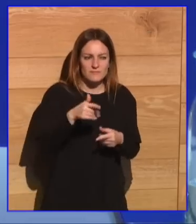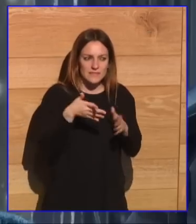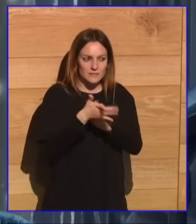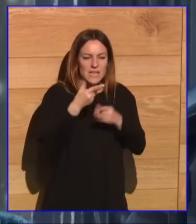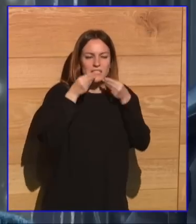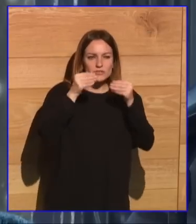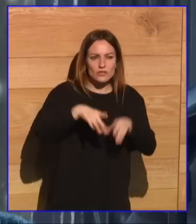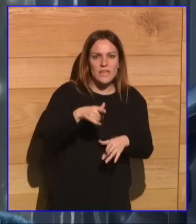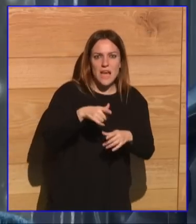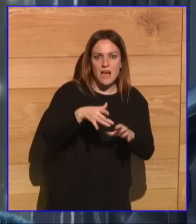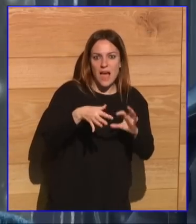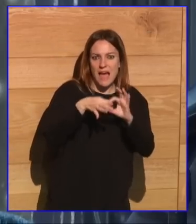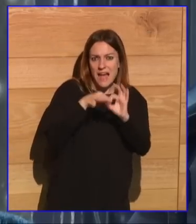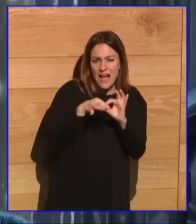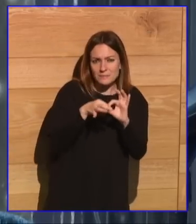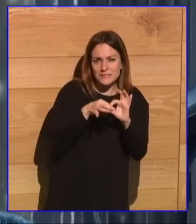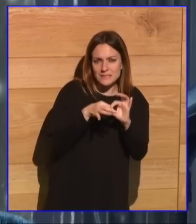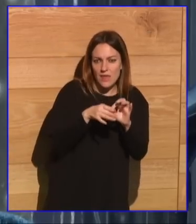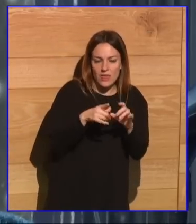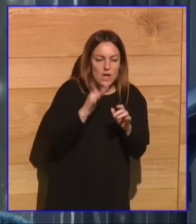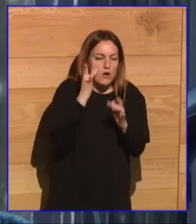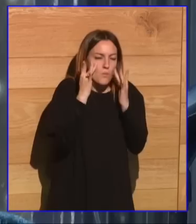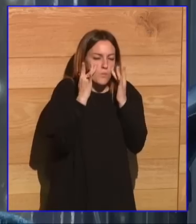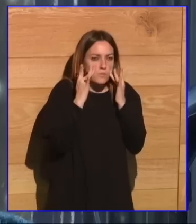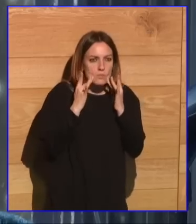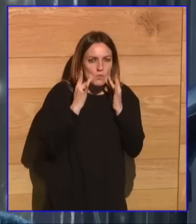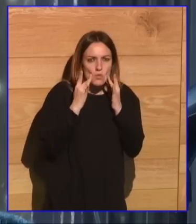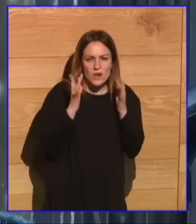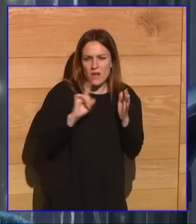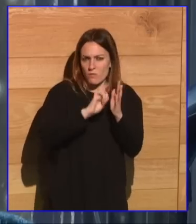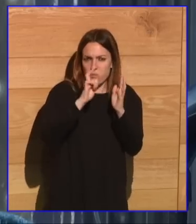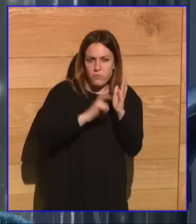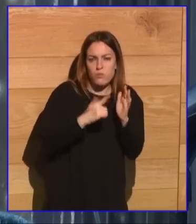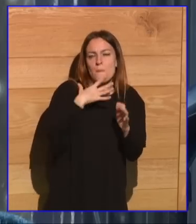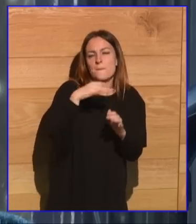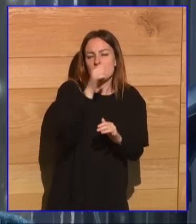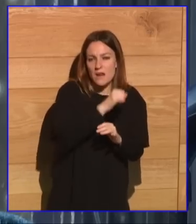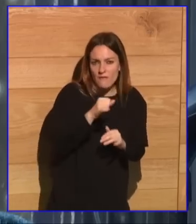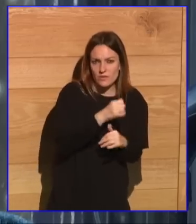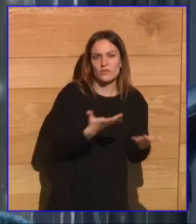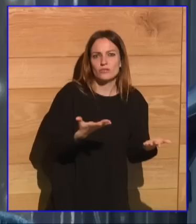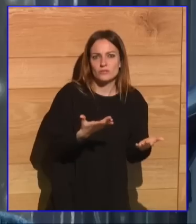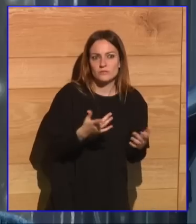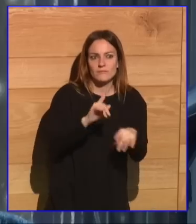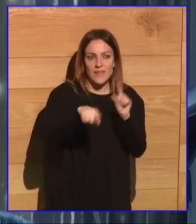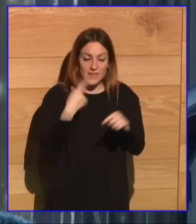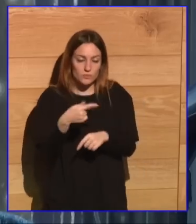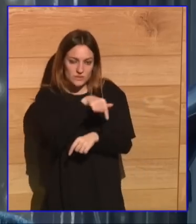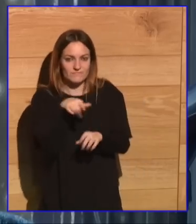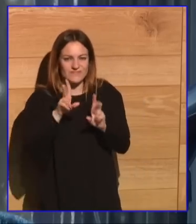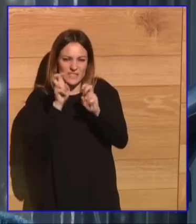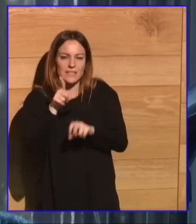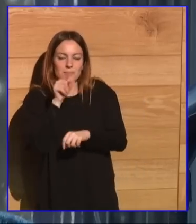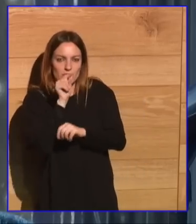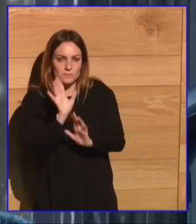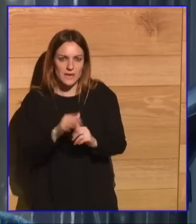amistad inquebrantable y purísima y absolutamente maravillosa. Y luego está lo de los pájaros.